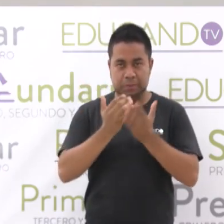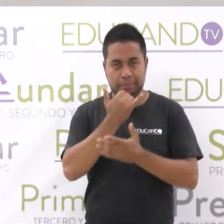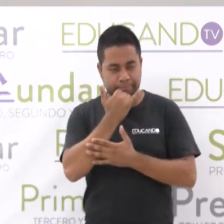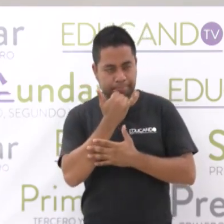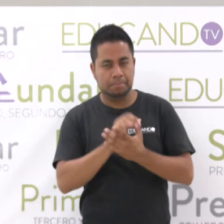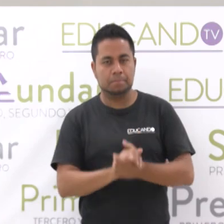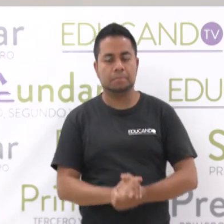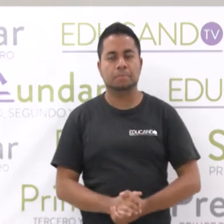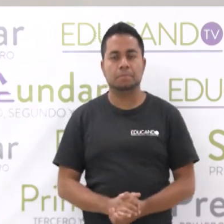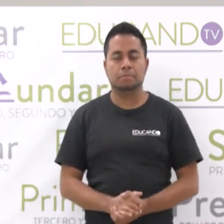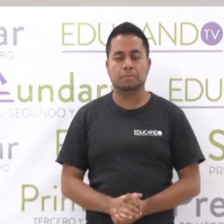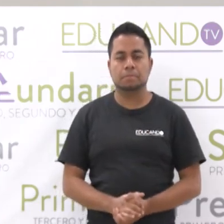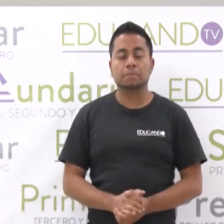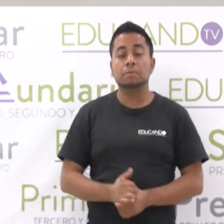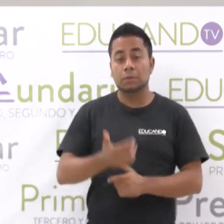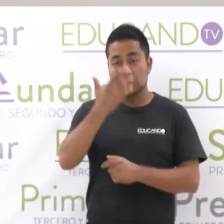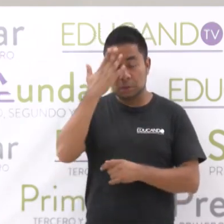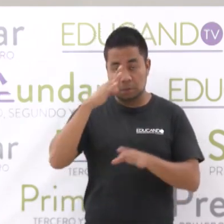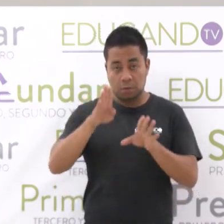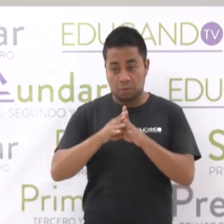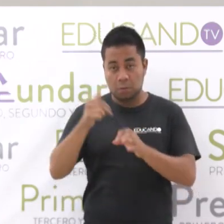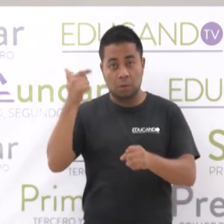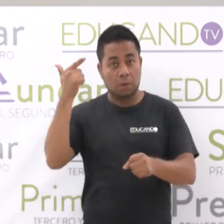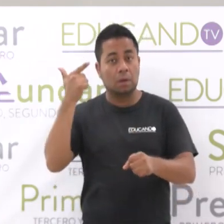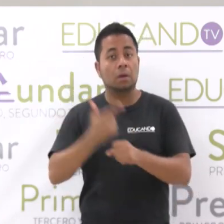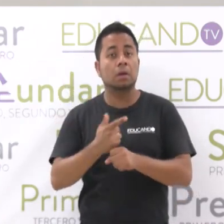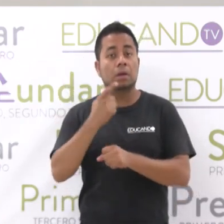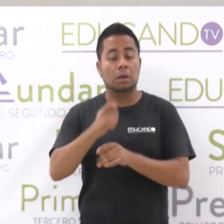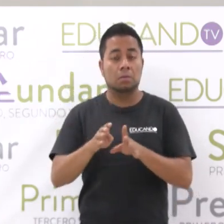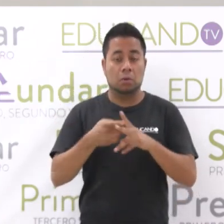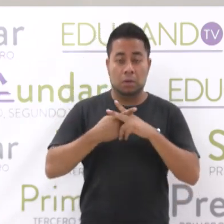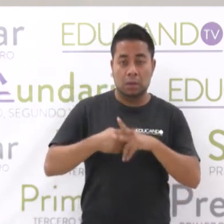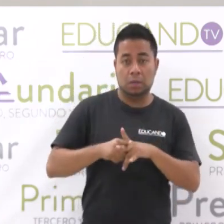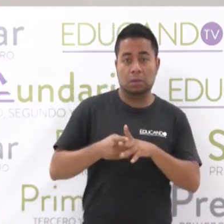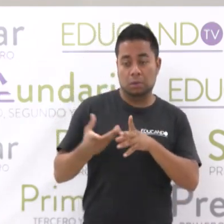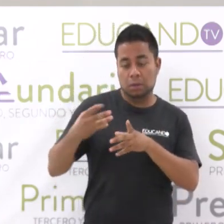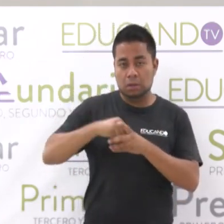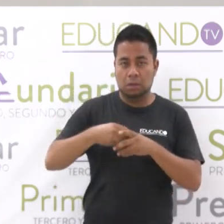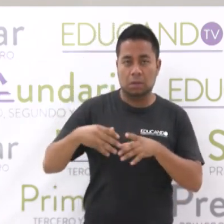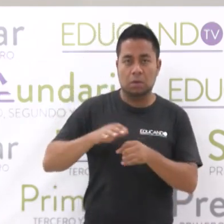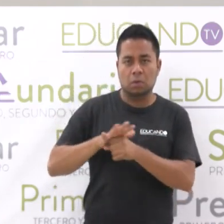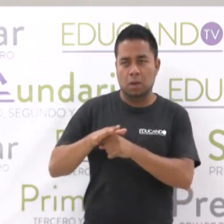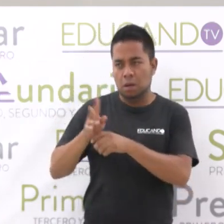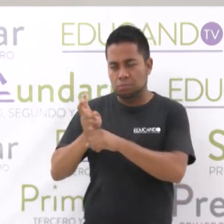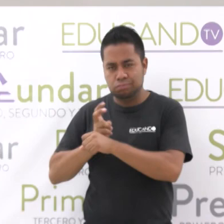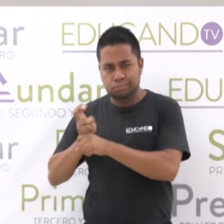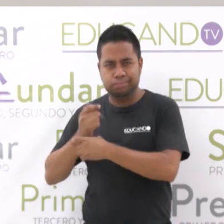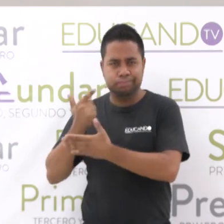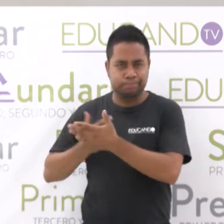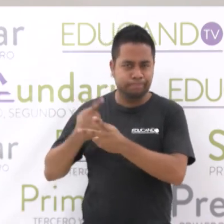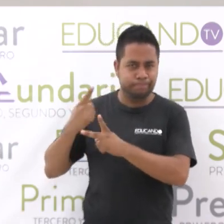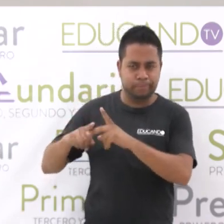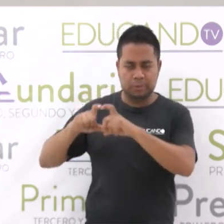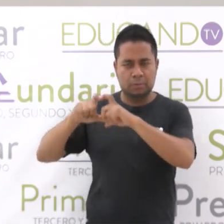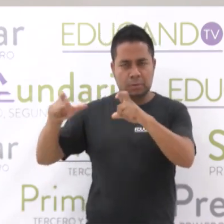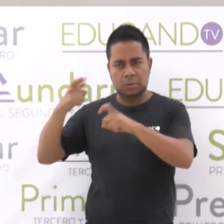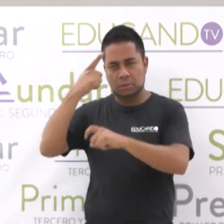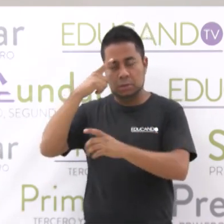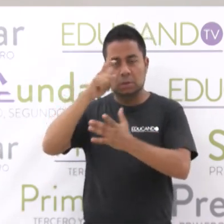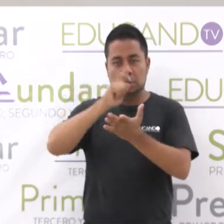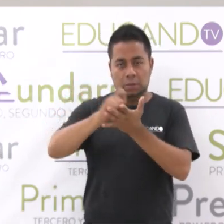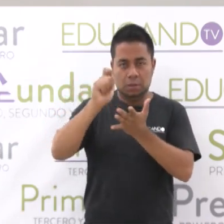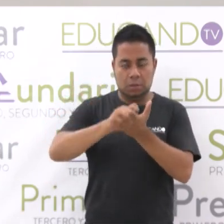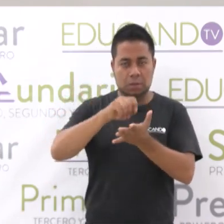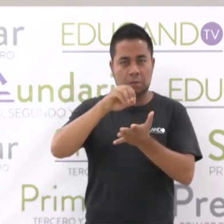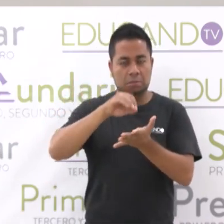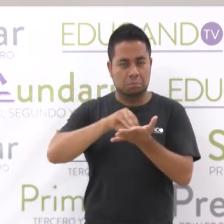¿Se dan cuenta ustedes cómo entonces podemos empezar a incorporar los datos estadísticos y las fichas para escribir un